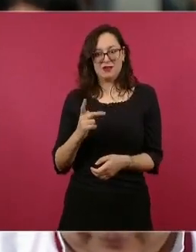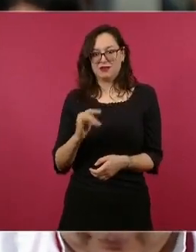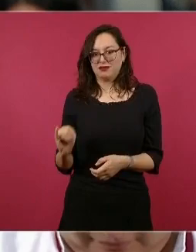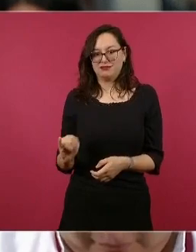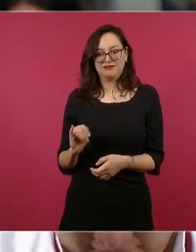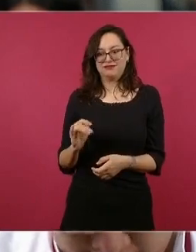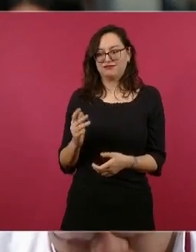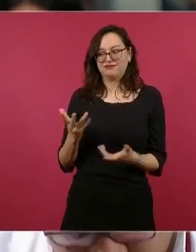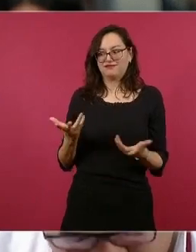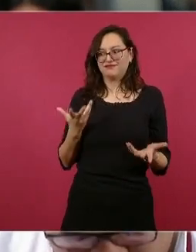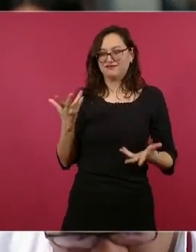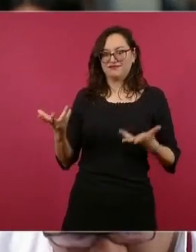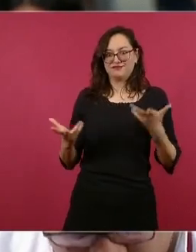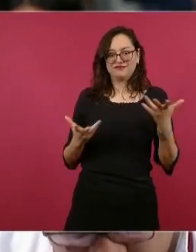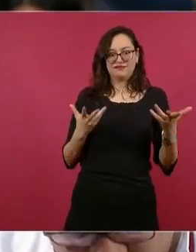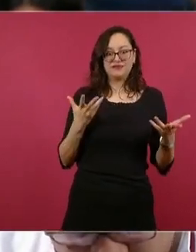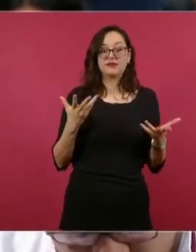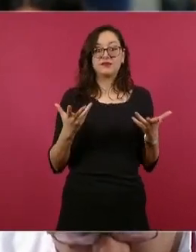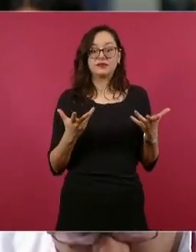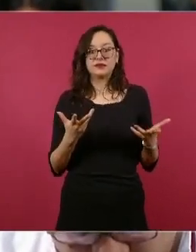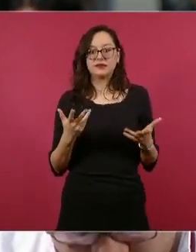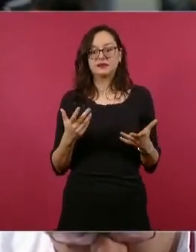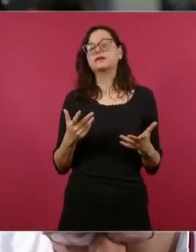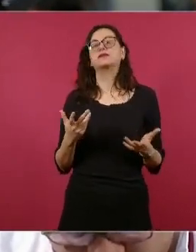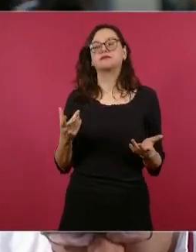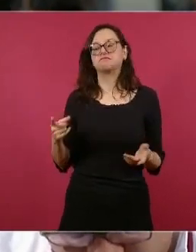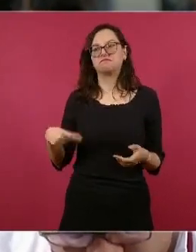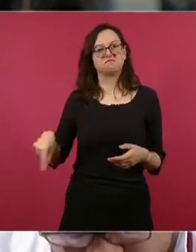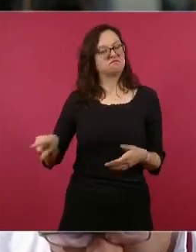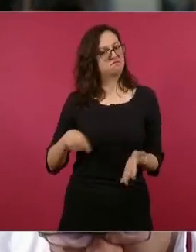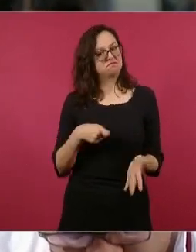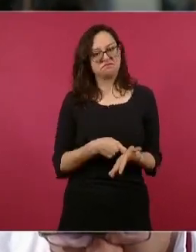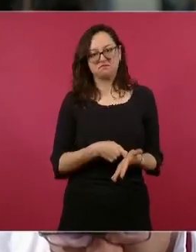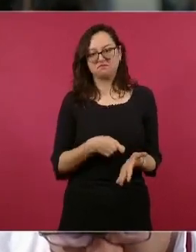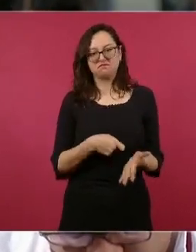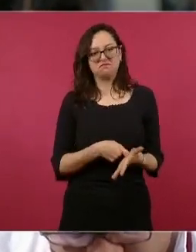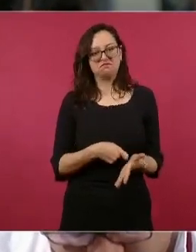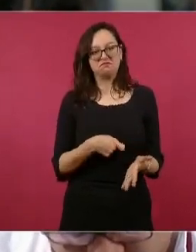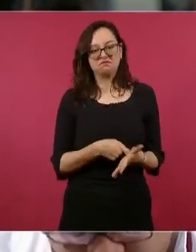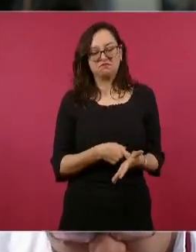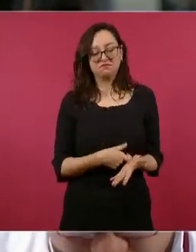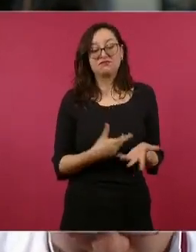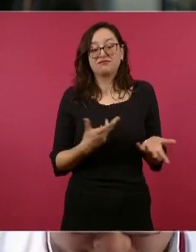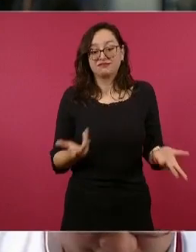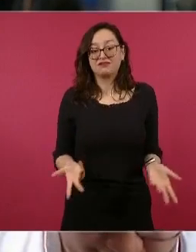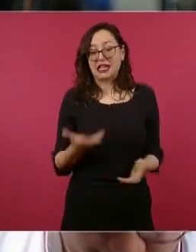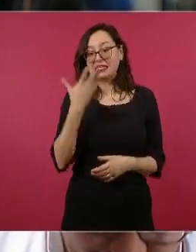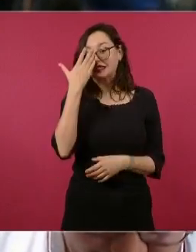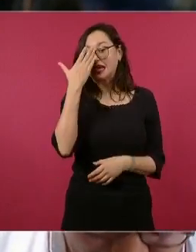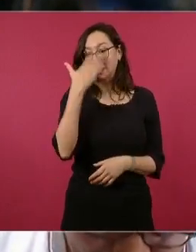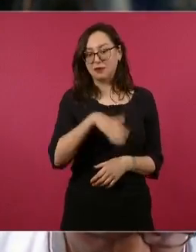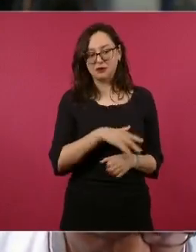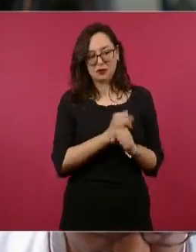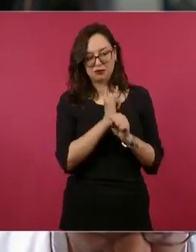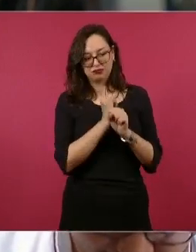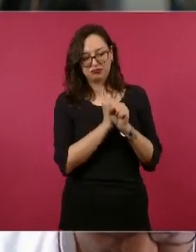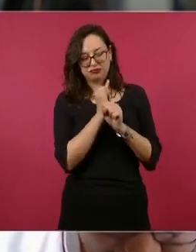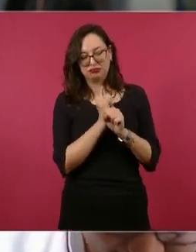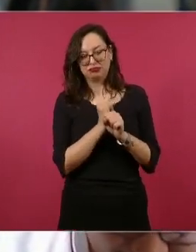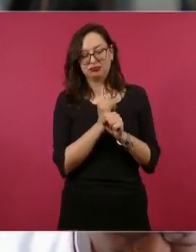pues todo esto se da en un contexto ya los se sabe porque lo hemos documentado en Contralínea muy